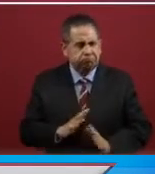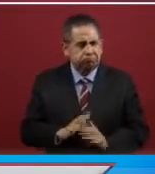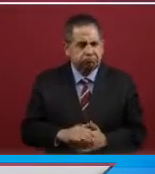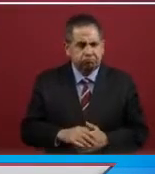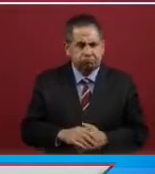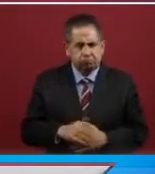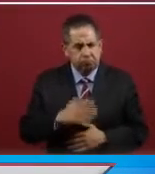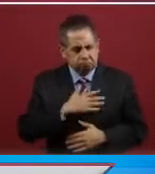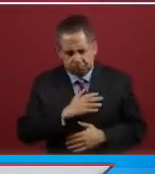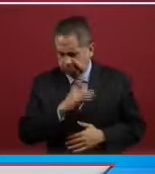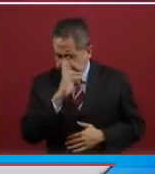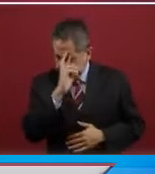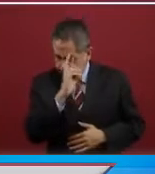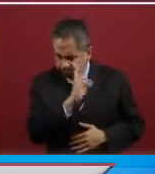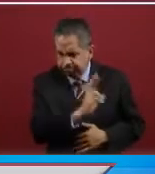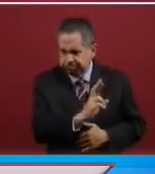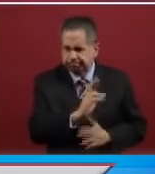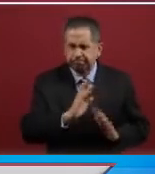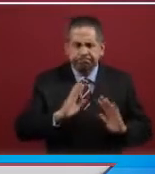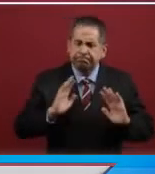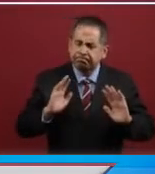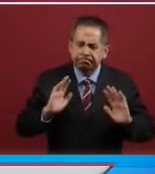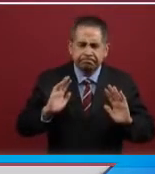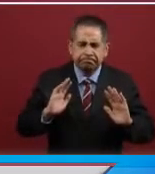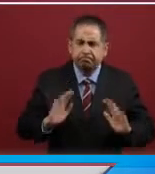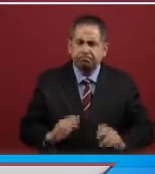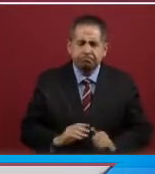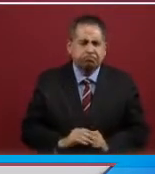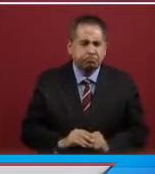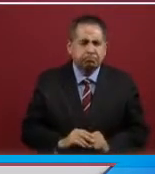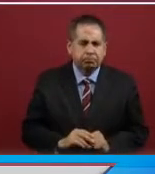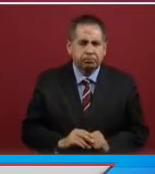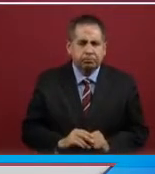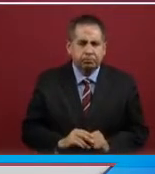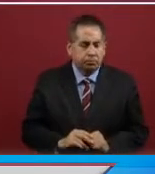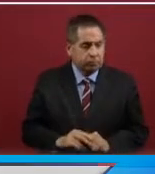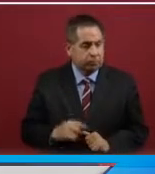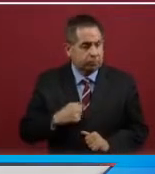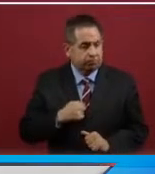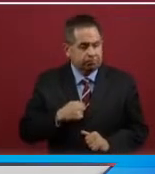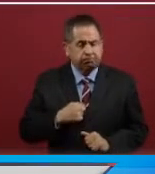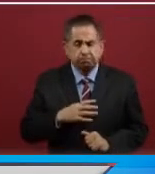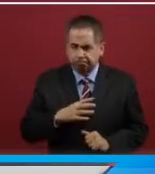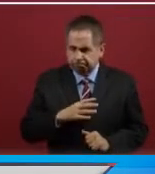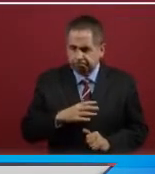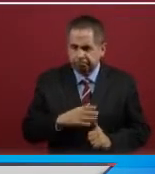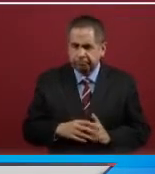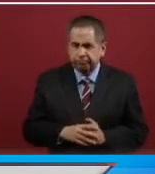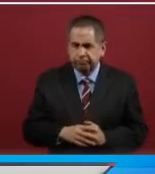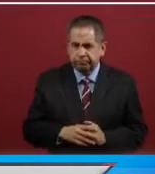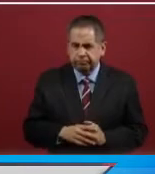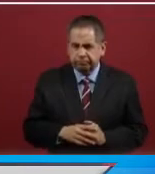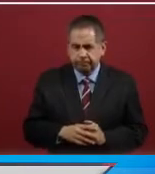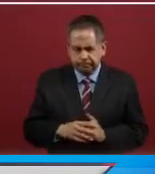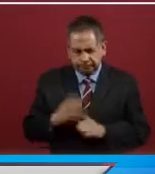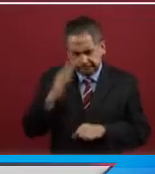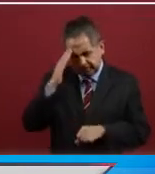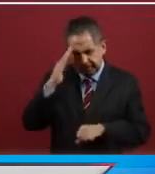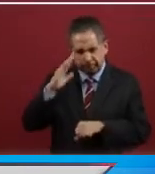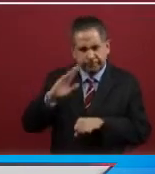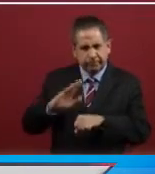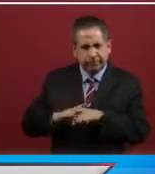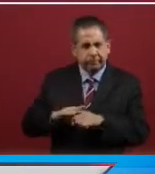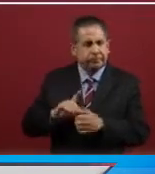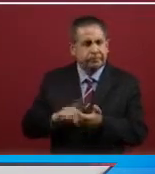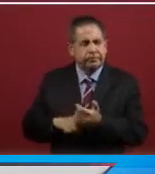soy respetuoso. Después de la realización del polémico evento de la Iglesia La Luz del Mundo realizado en el Palacio Bellas Artes, el